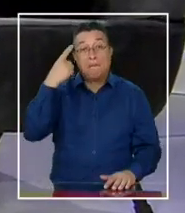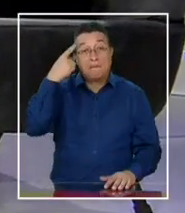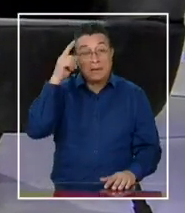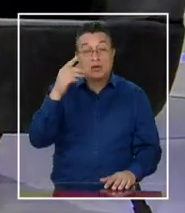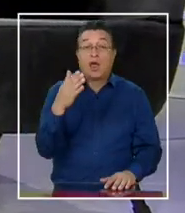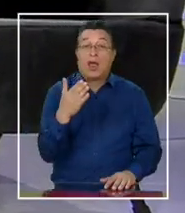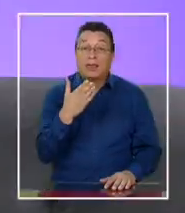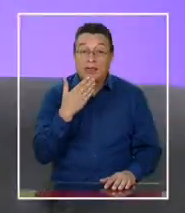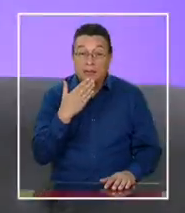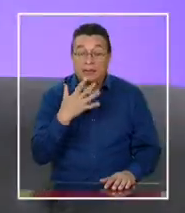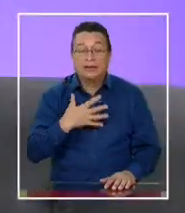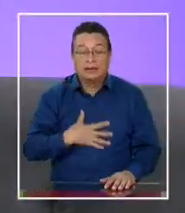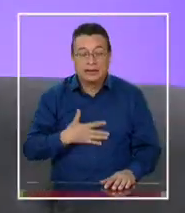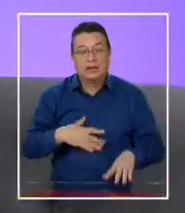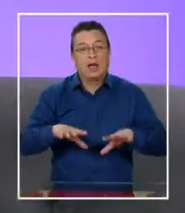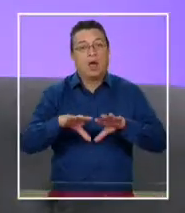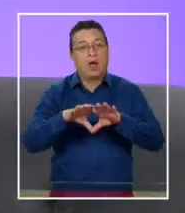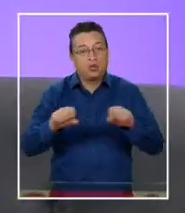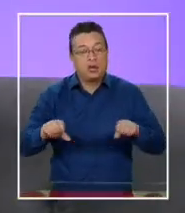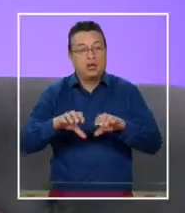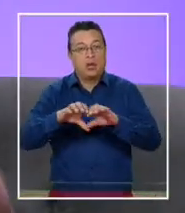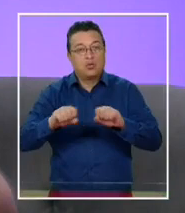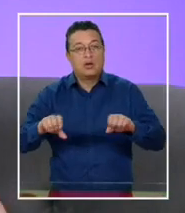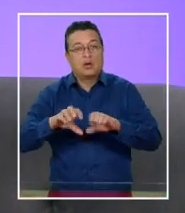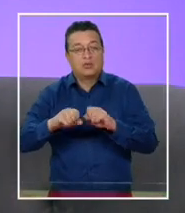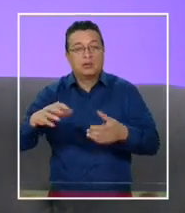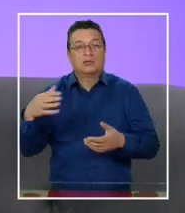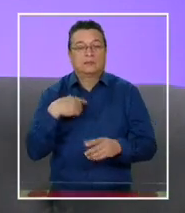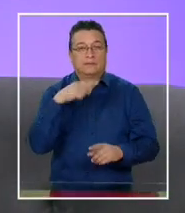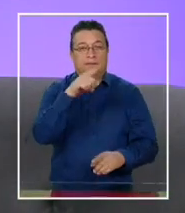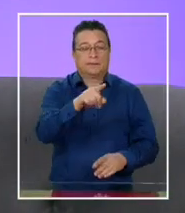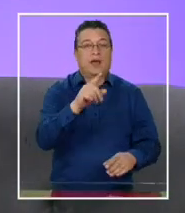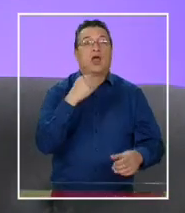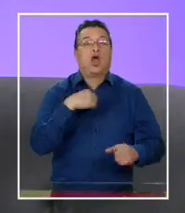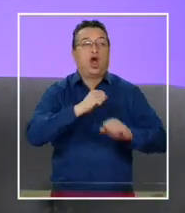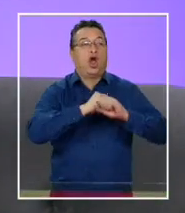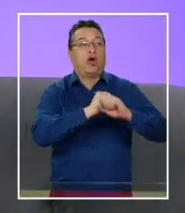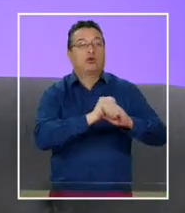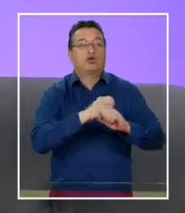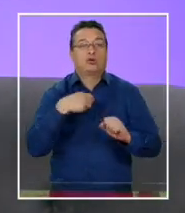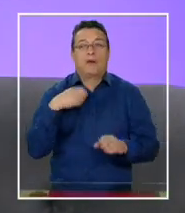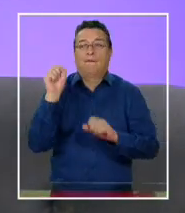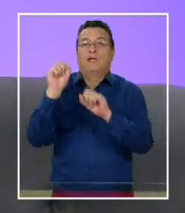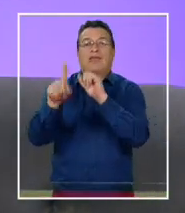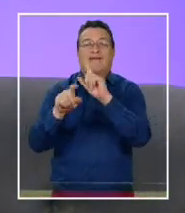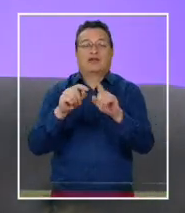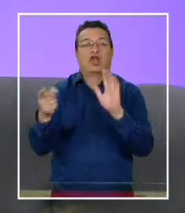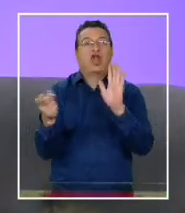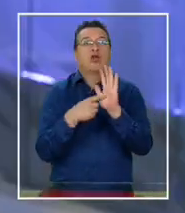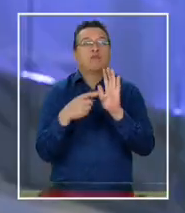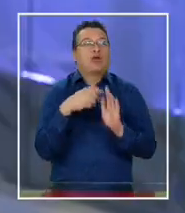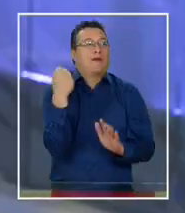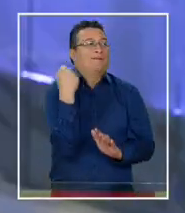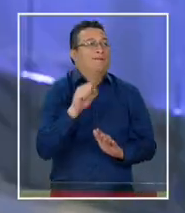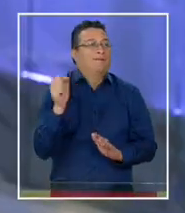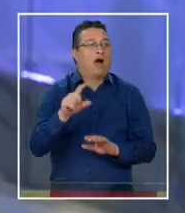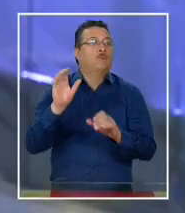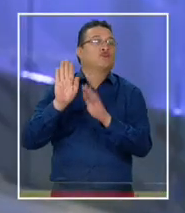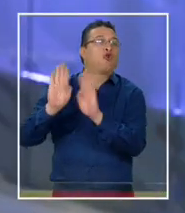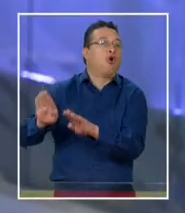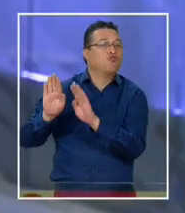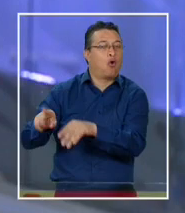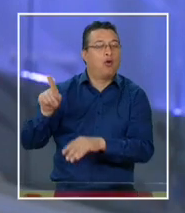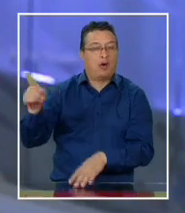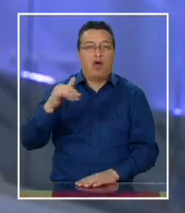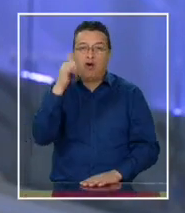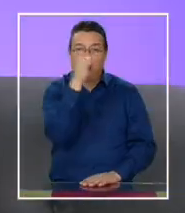mismo tiempo quieren llegar a acuerdo después de haber tratado a la oposición de Defensores de los evasores de impuestos incluso quienes